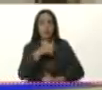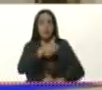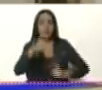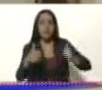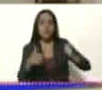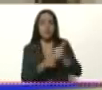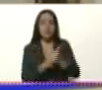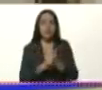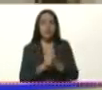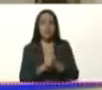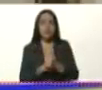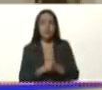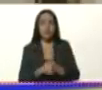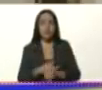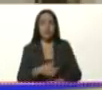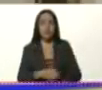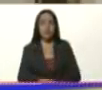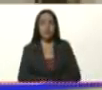mundo.